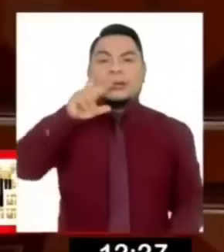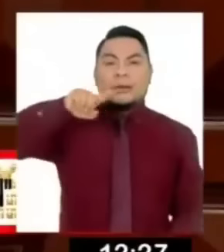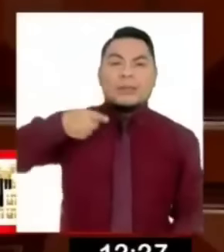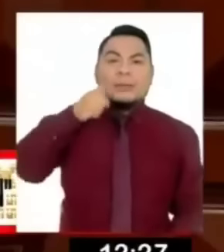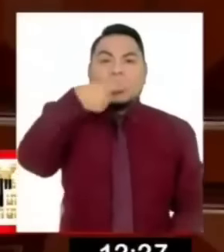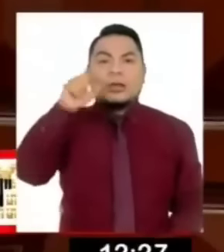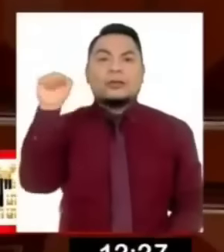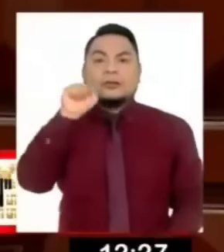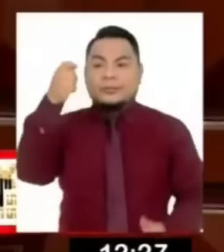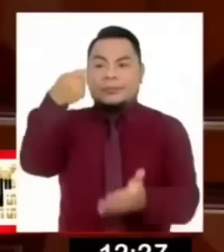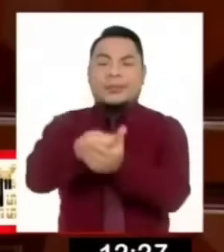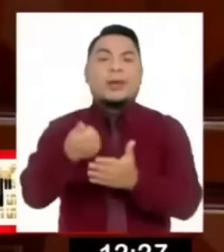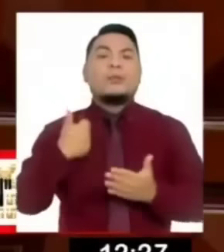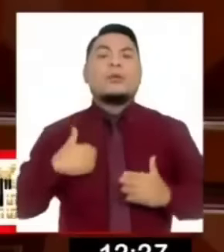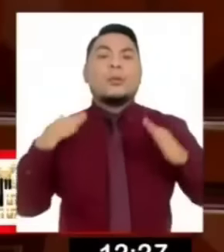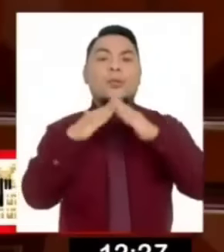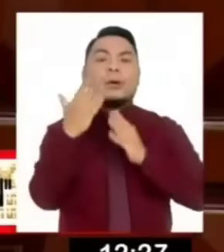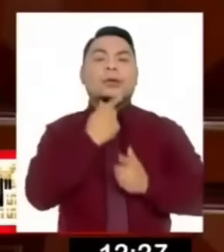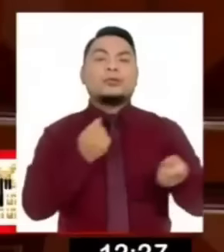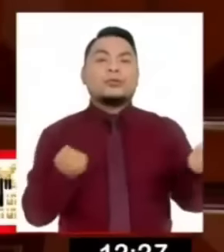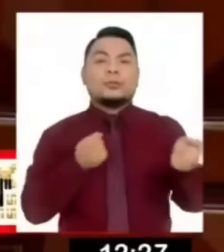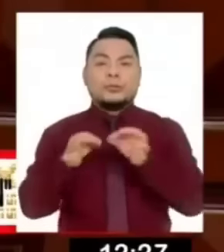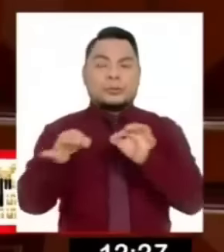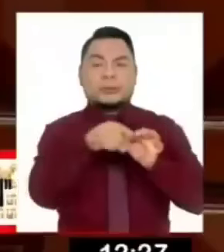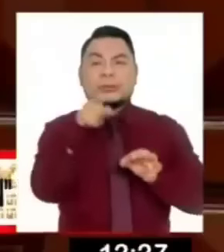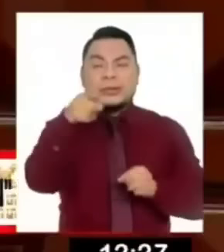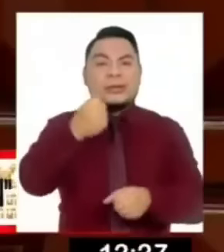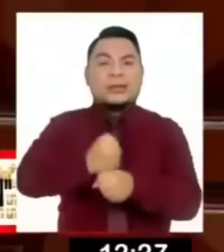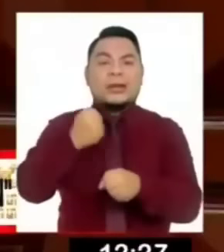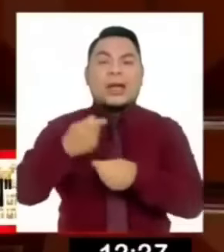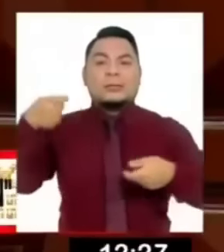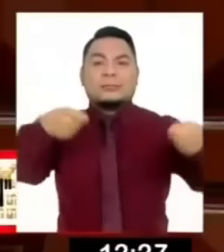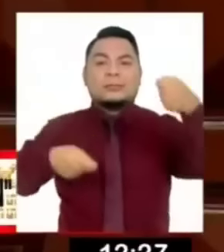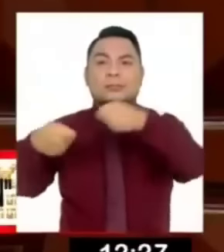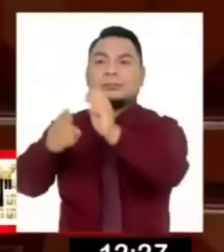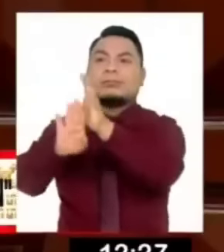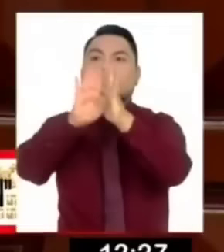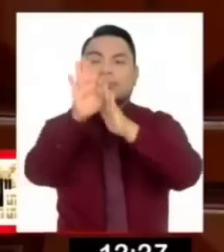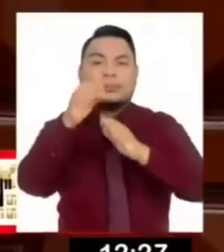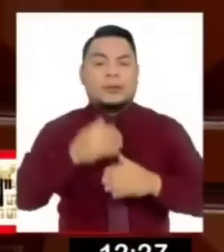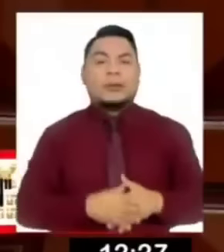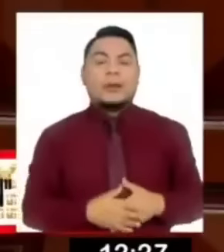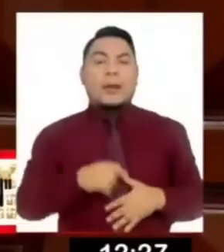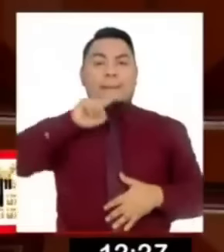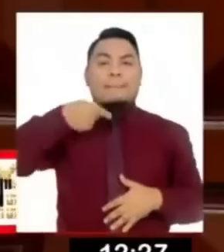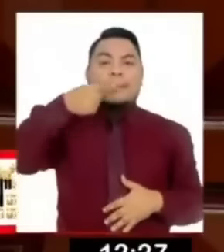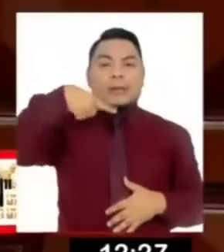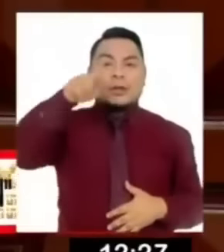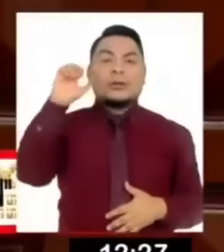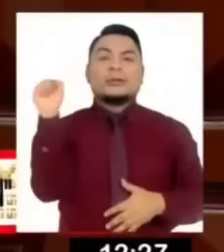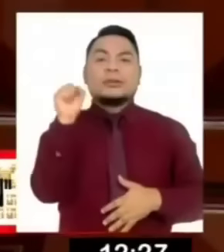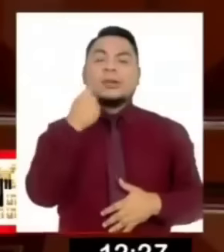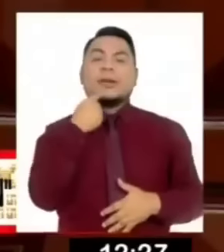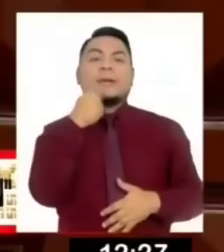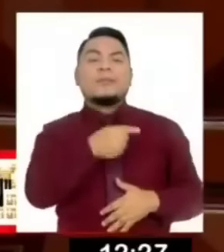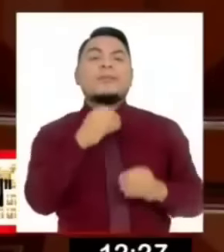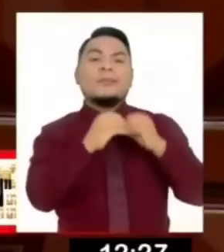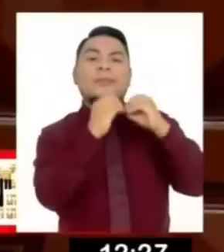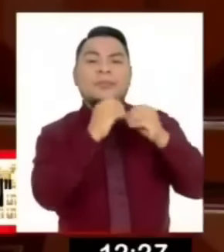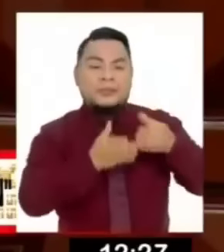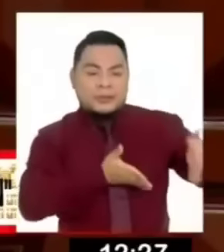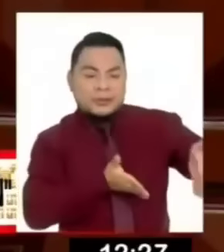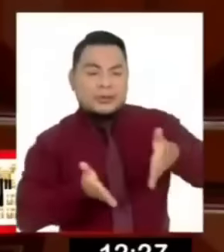3.000 millones de soles para las municipalidades y los gobiernos regionales para la aceleración de inversiones. 1.000 millones de soles para arreglar